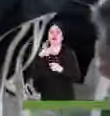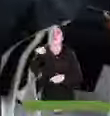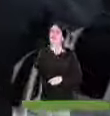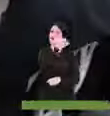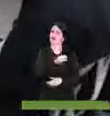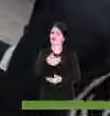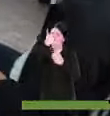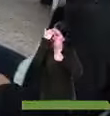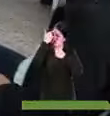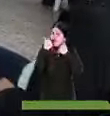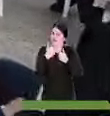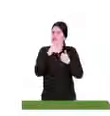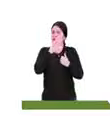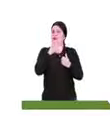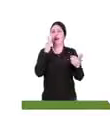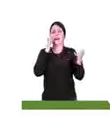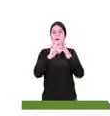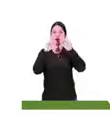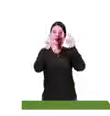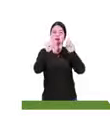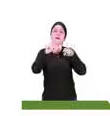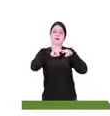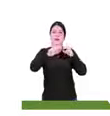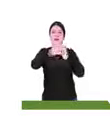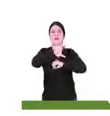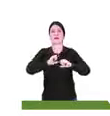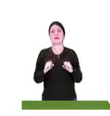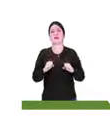alrededor del Metro de Bogotá.